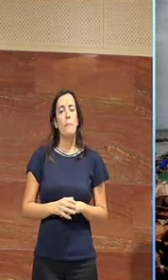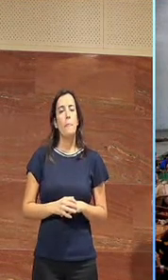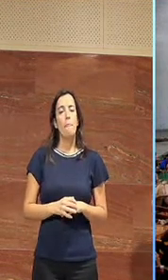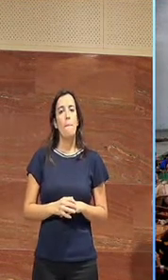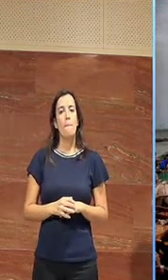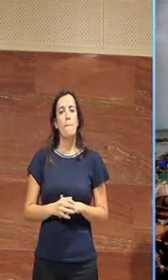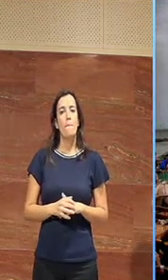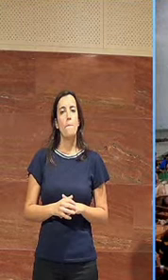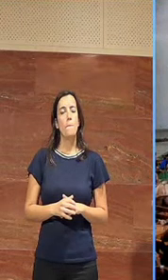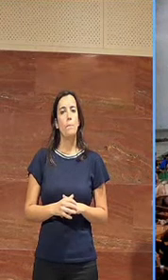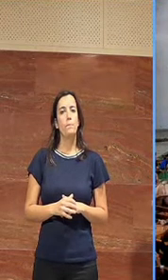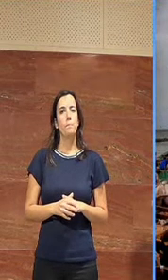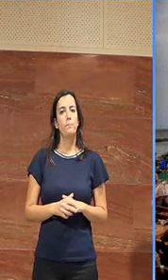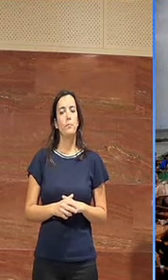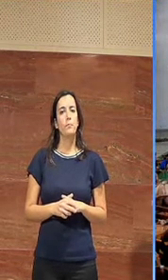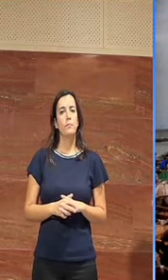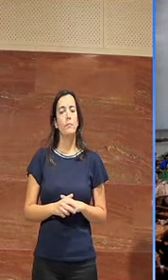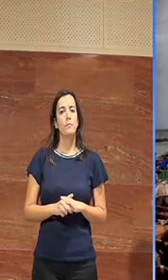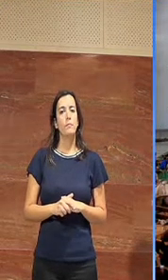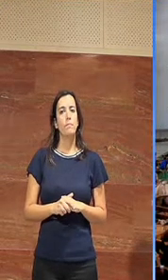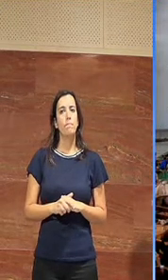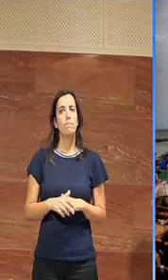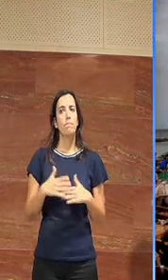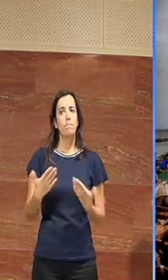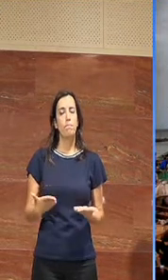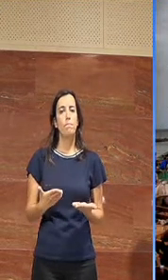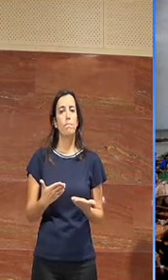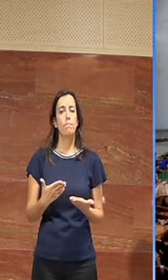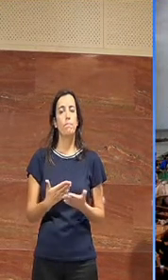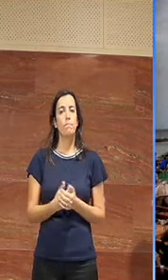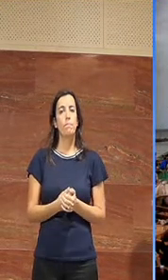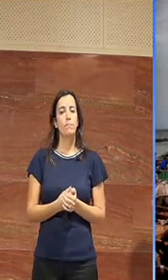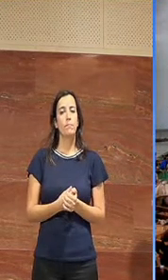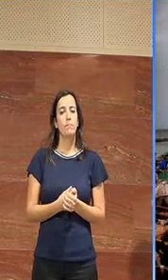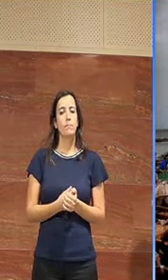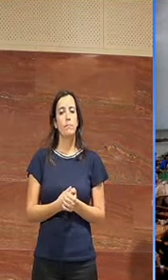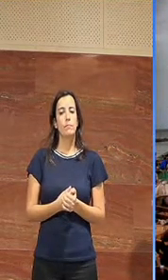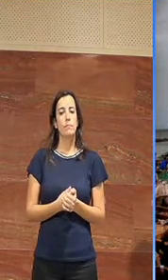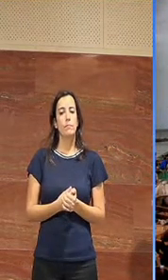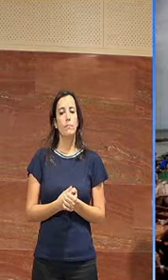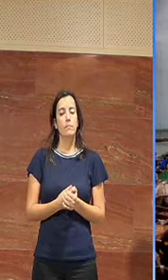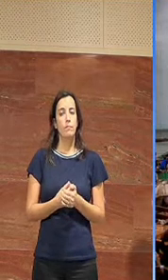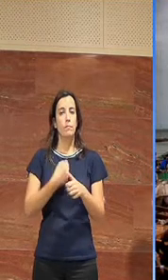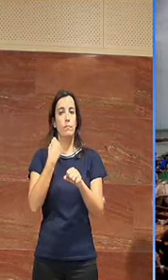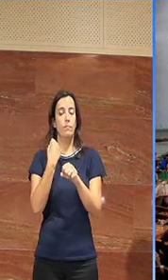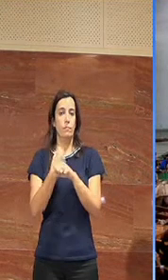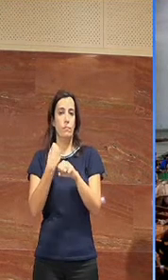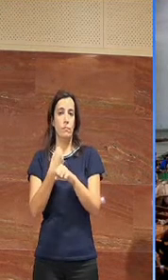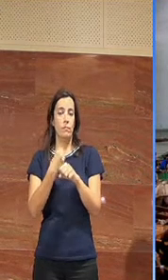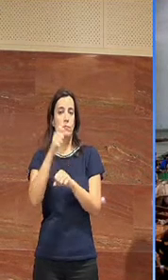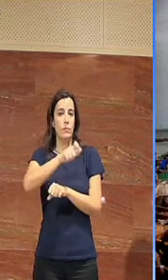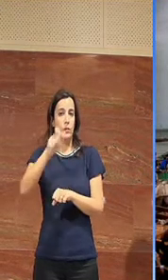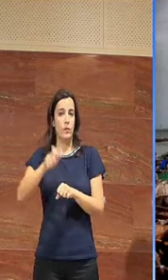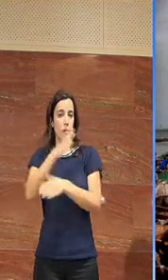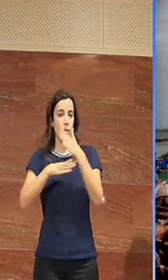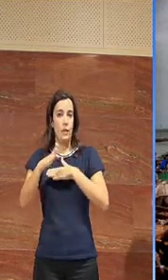Y todo este trabajo que las personas con discapacidad no